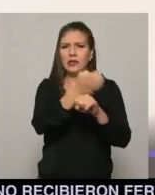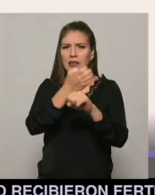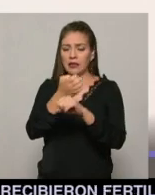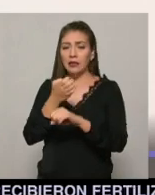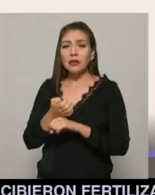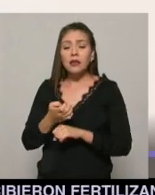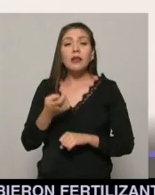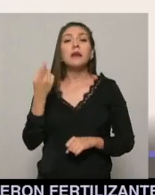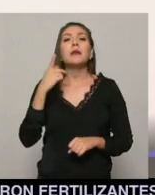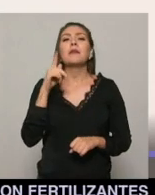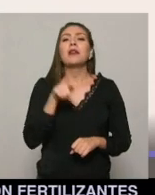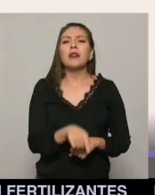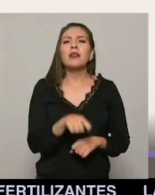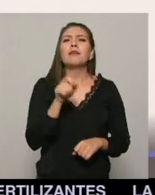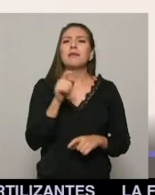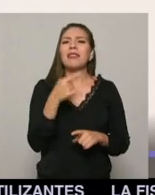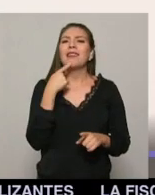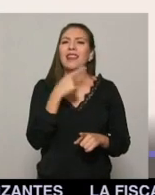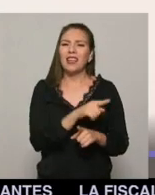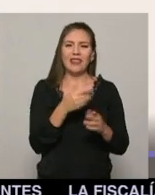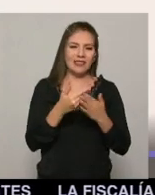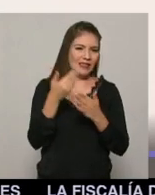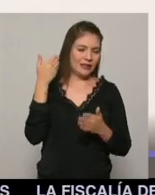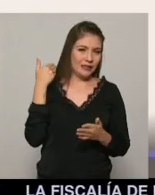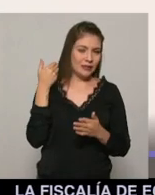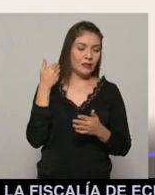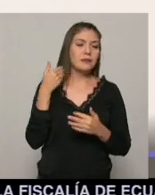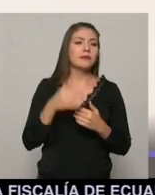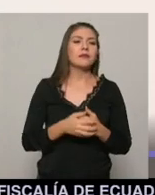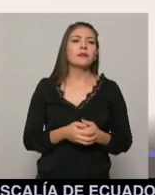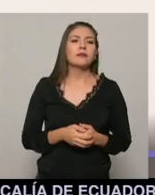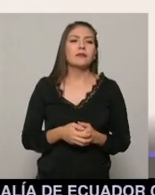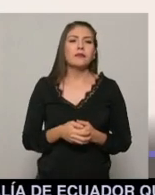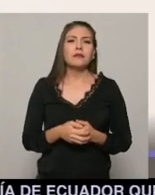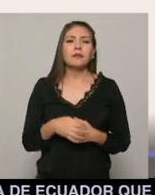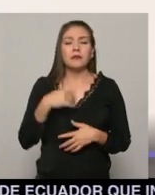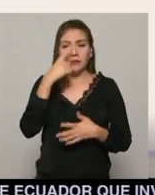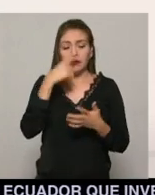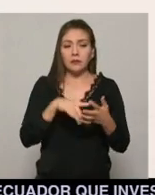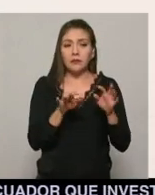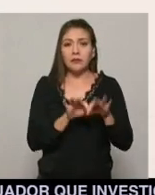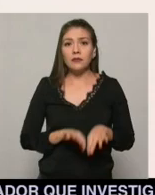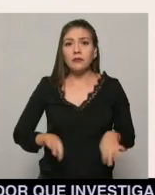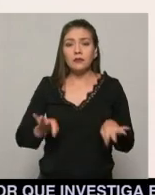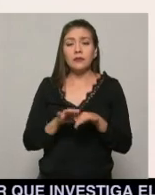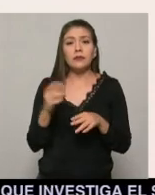como referencia esta denuncia del fin de semana. Me parece importante hacer una